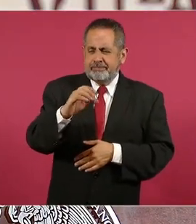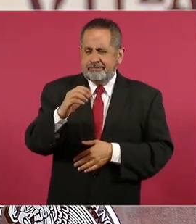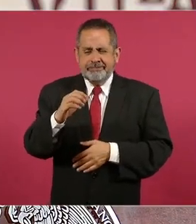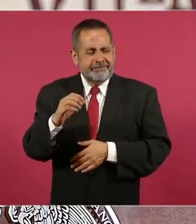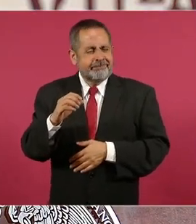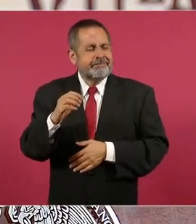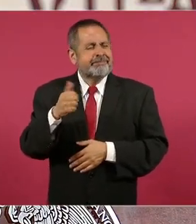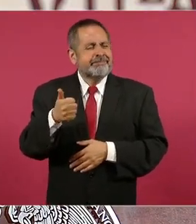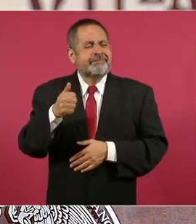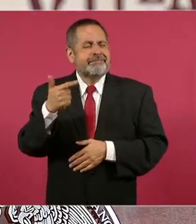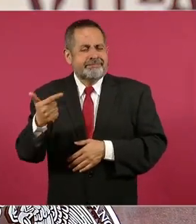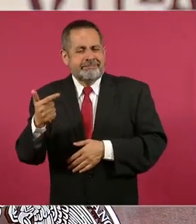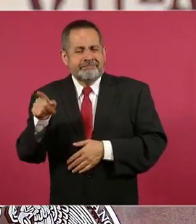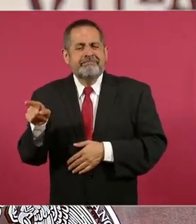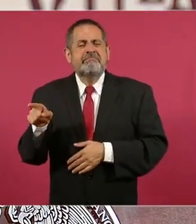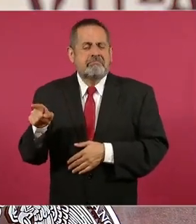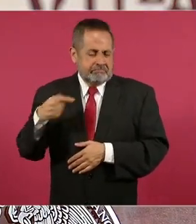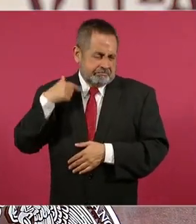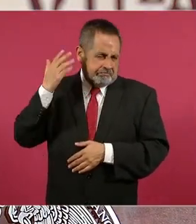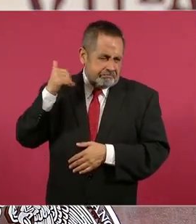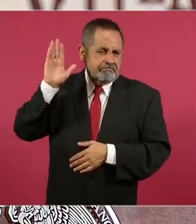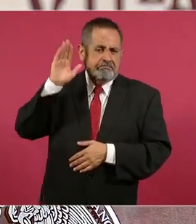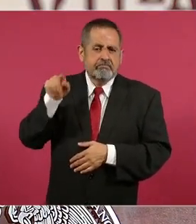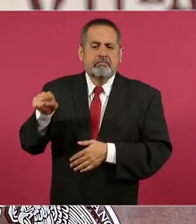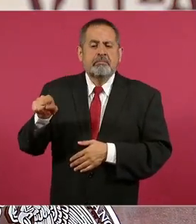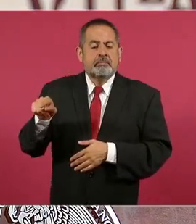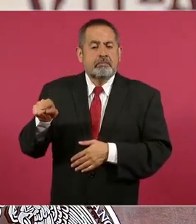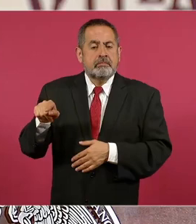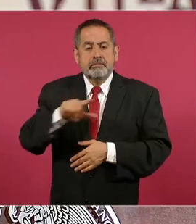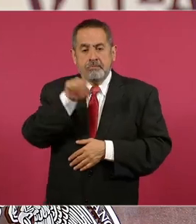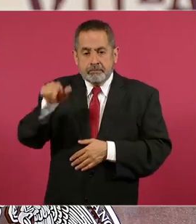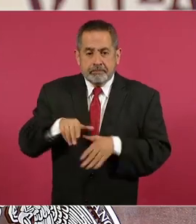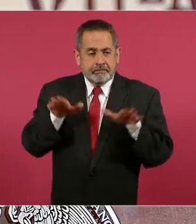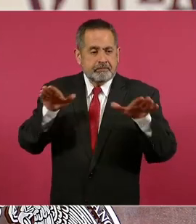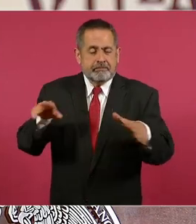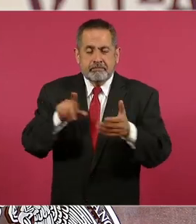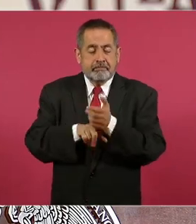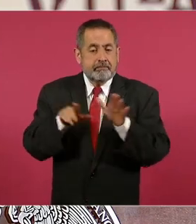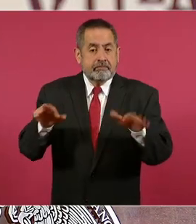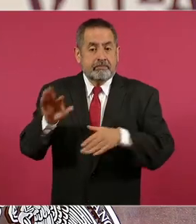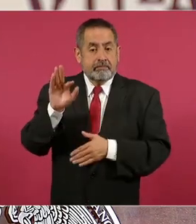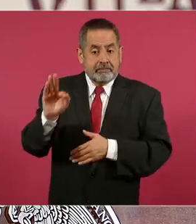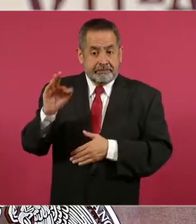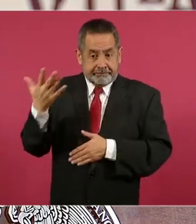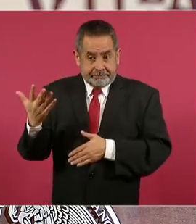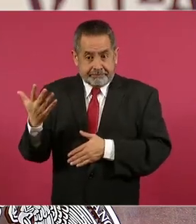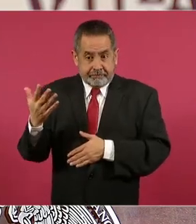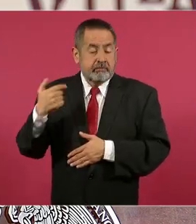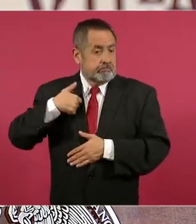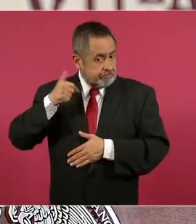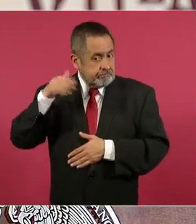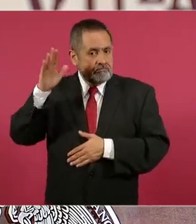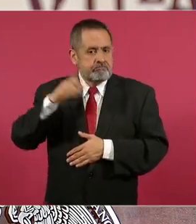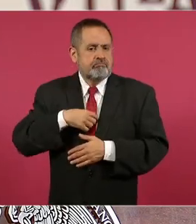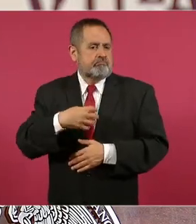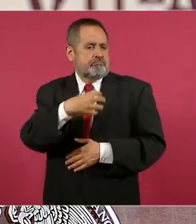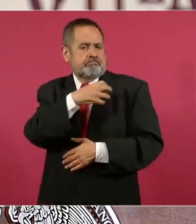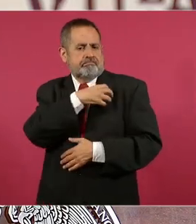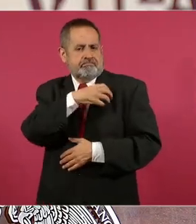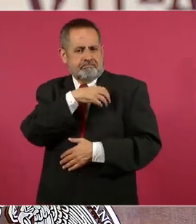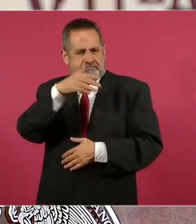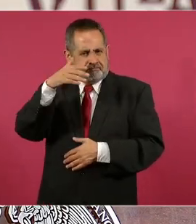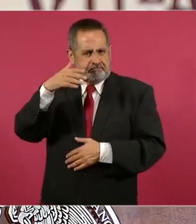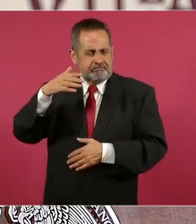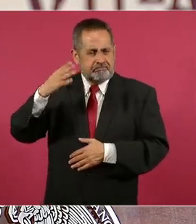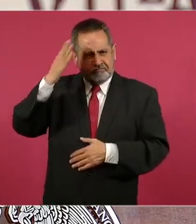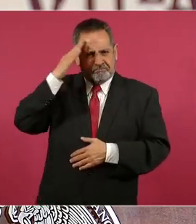hace tiempo y posteriormente me hice piloto de aviones F-5. Fui comandante del escuadrón de